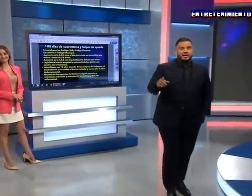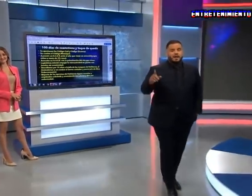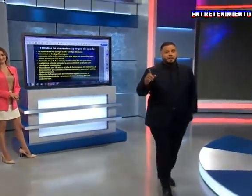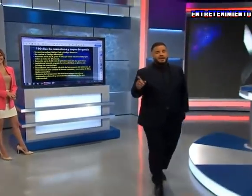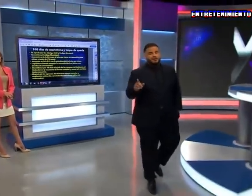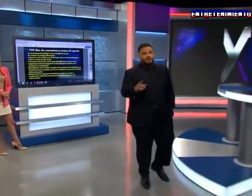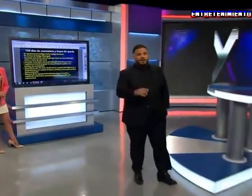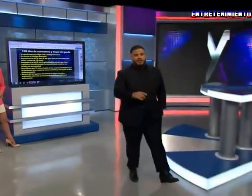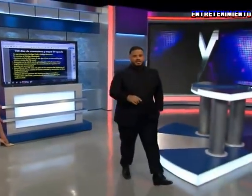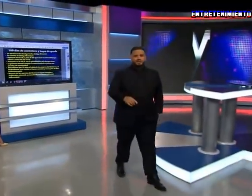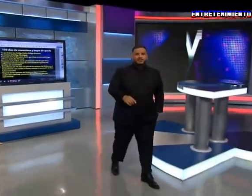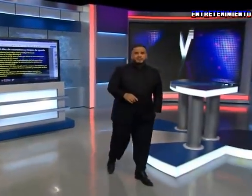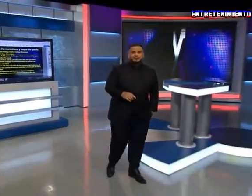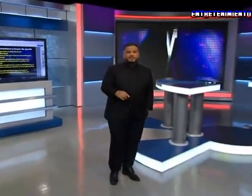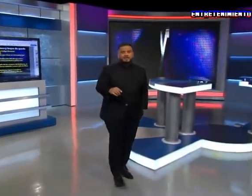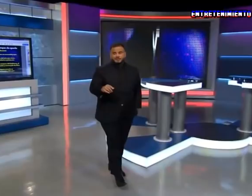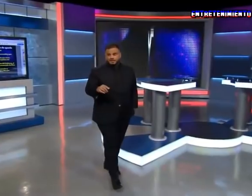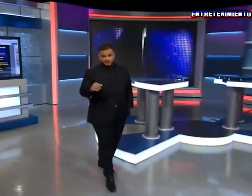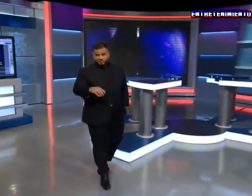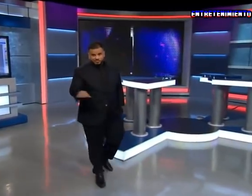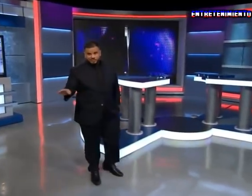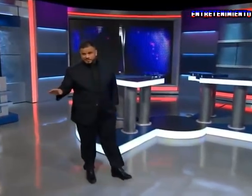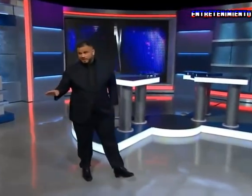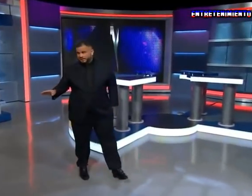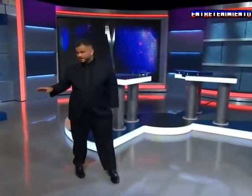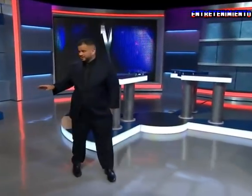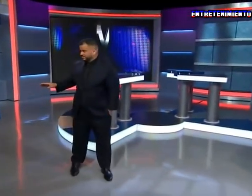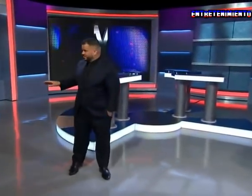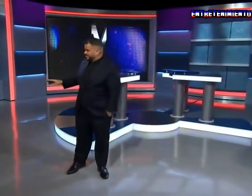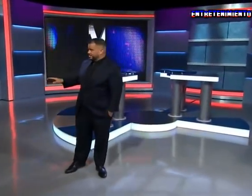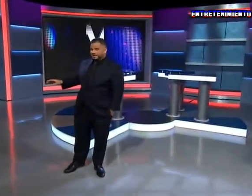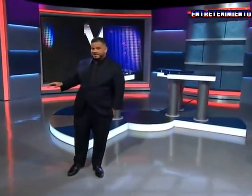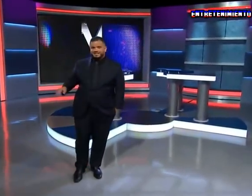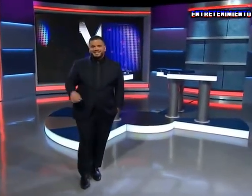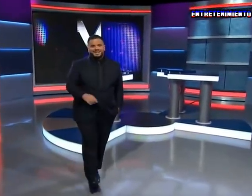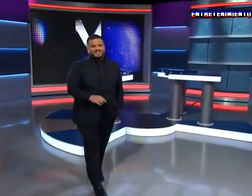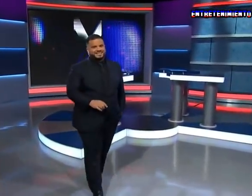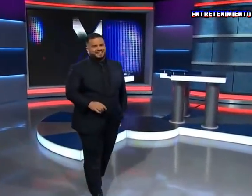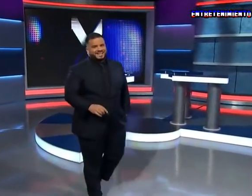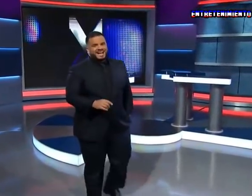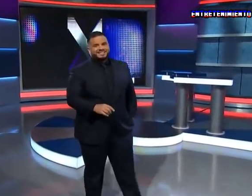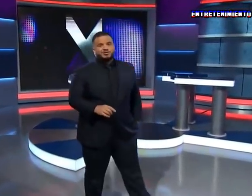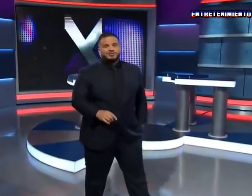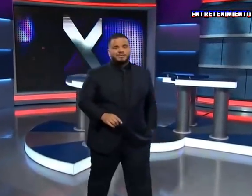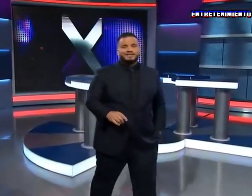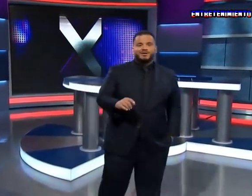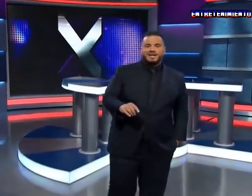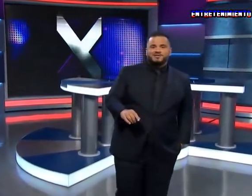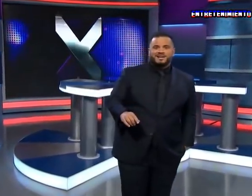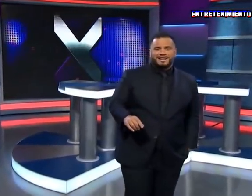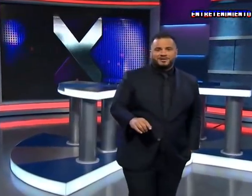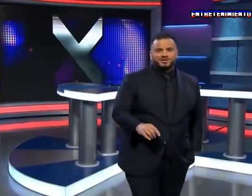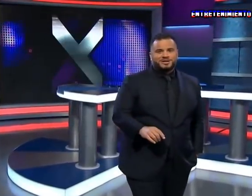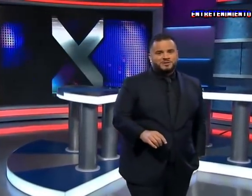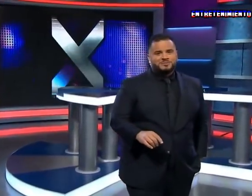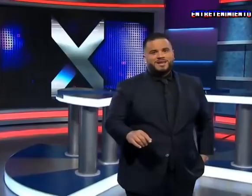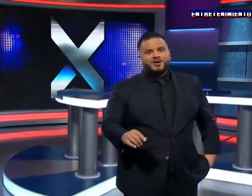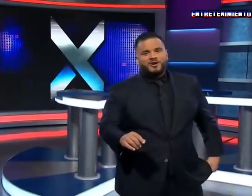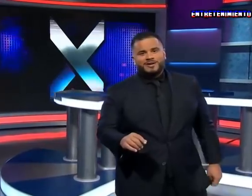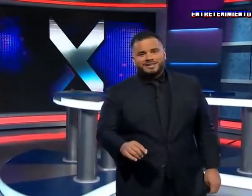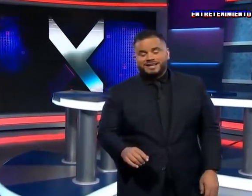pendiente. Pero hace justamente... En serio, no te puedes ir, Valeria. No, te puedes ir. Hace justamente un año, Ricardo